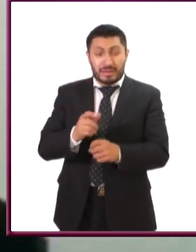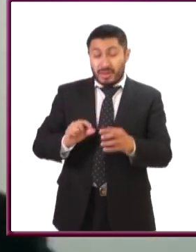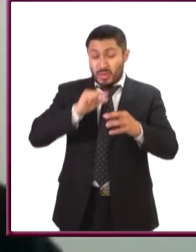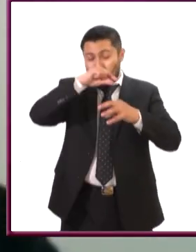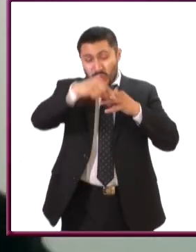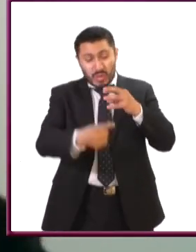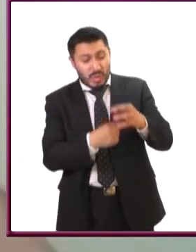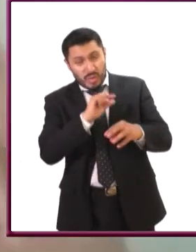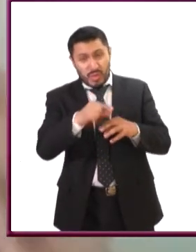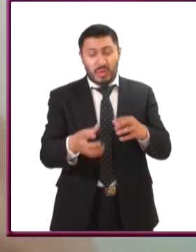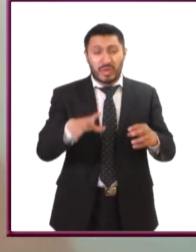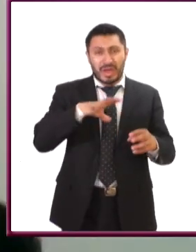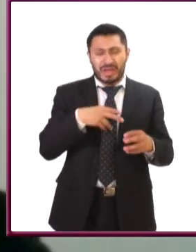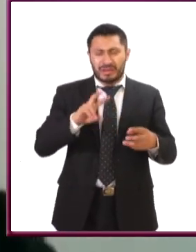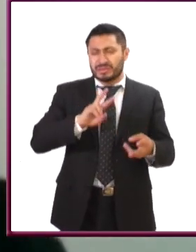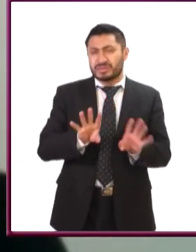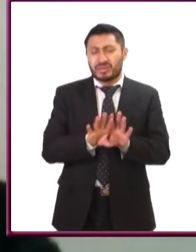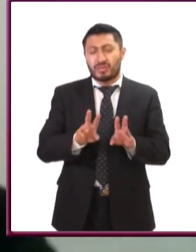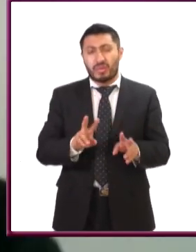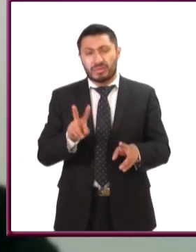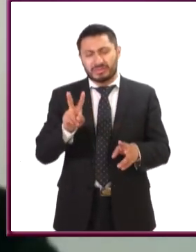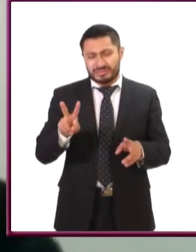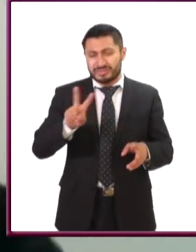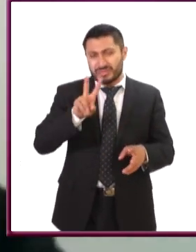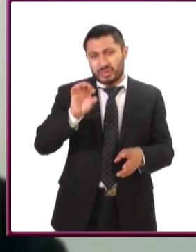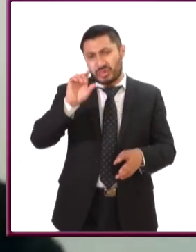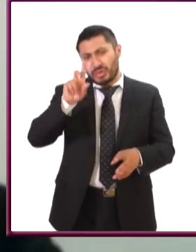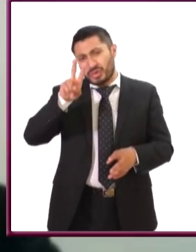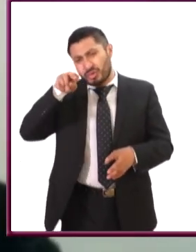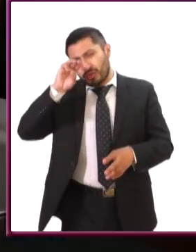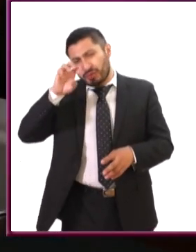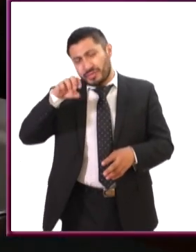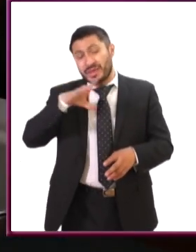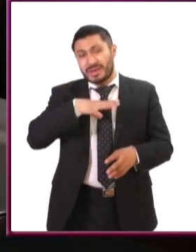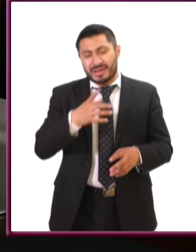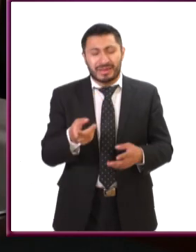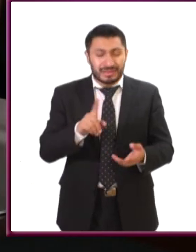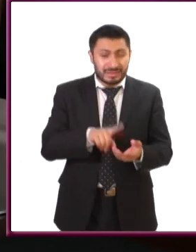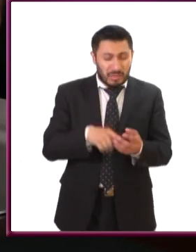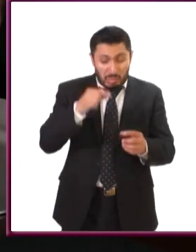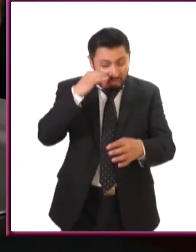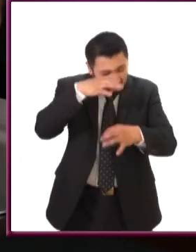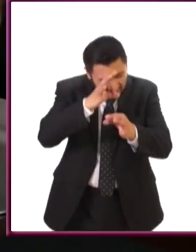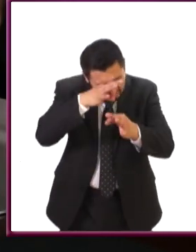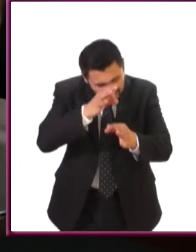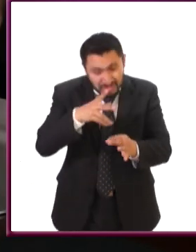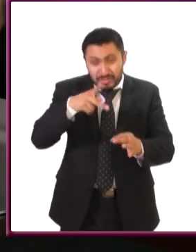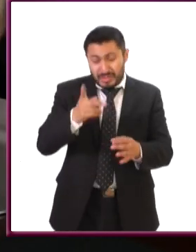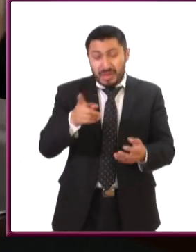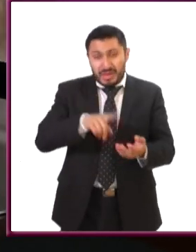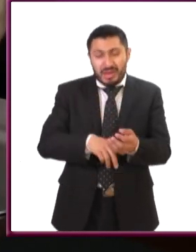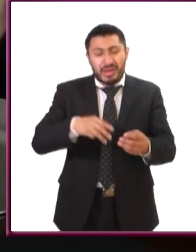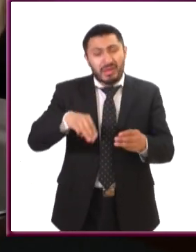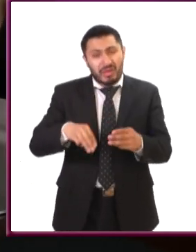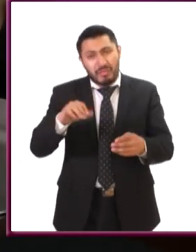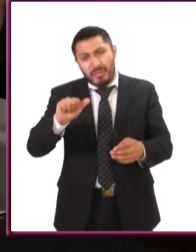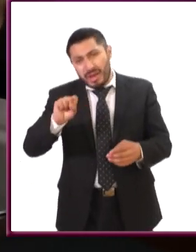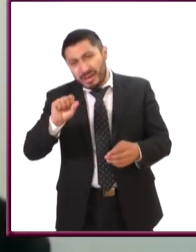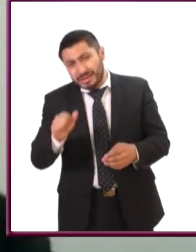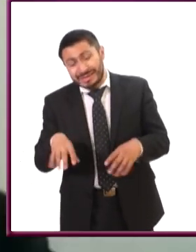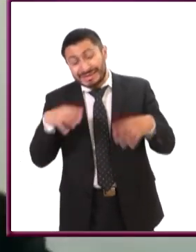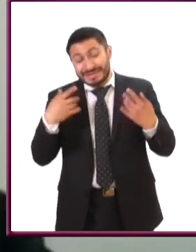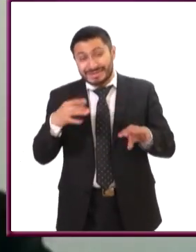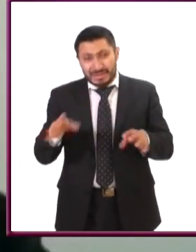el átomo, aunque tiene un volumen dado que es pequeñísimo para nosotros, realmente tiene su masa concentrada en espacios muy